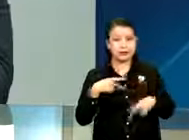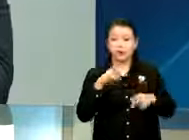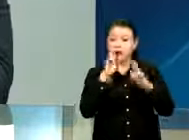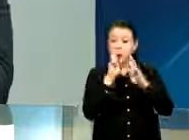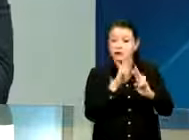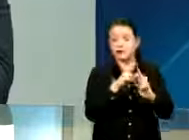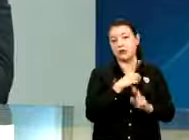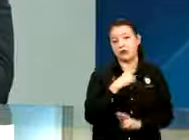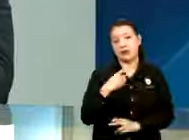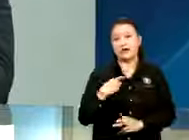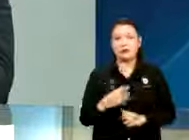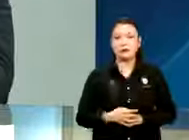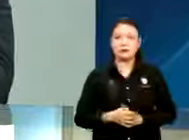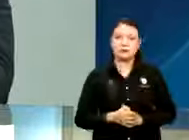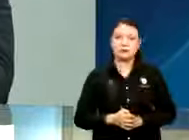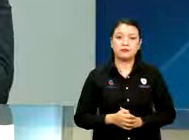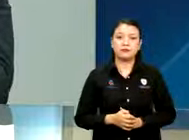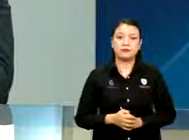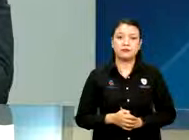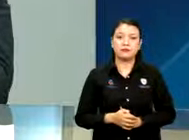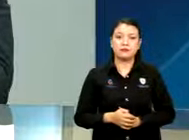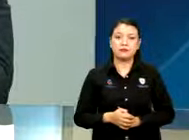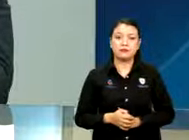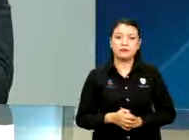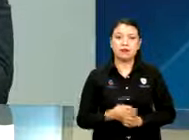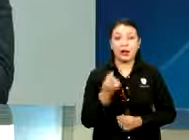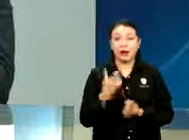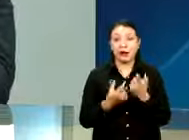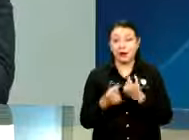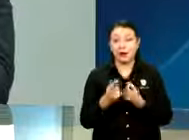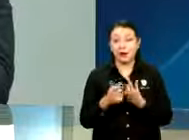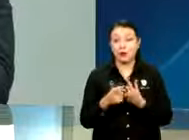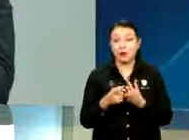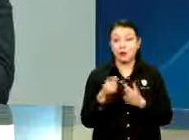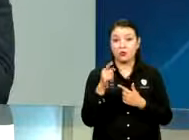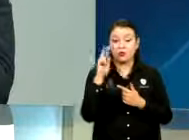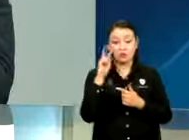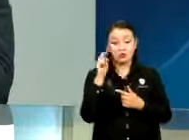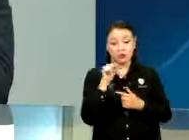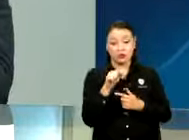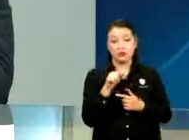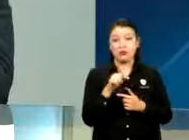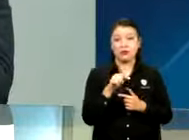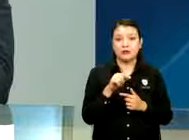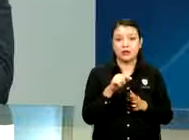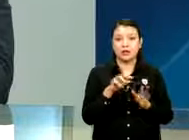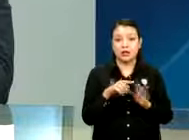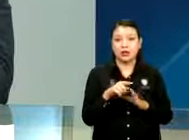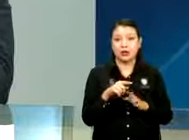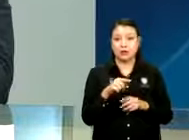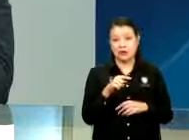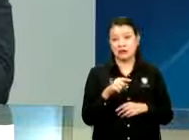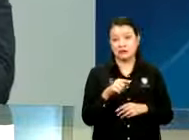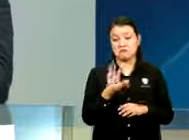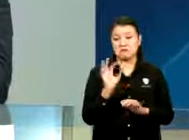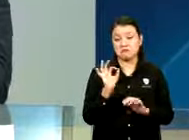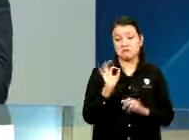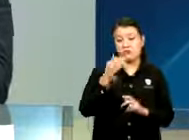en algunos de los casos ya han quedado firmes en algunos otros casos sigue su trámite algunos casos son realmente